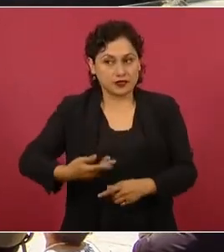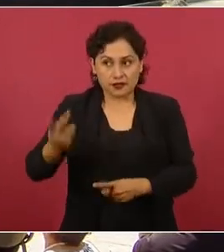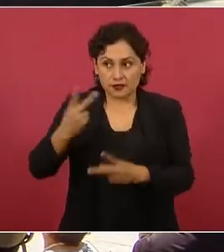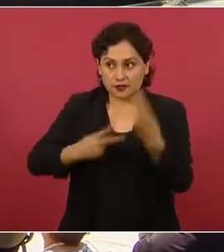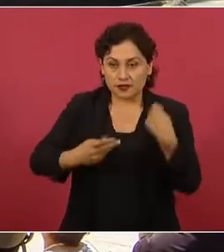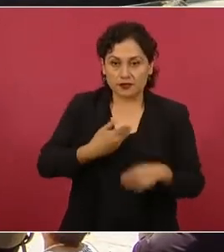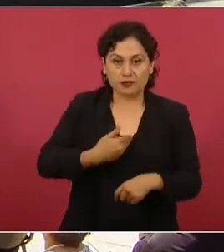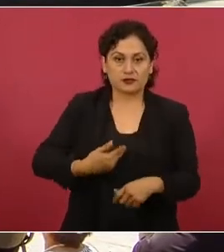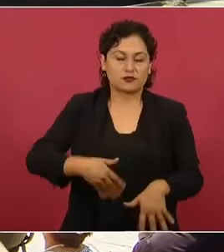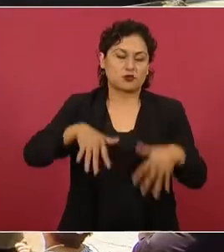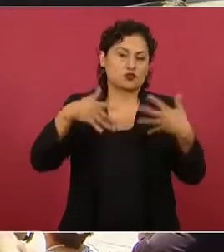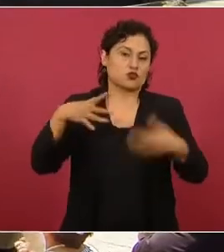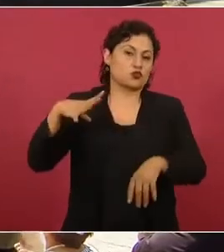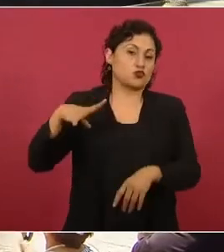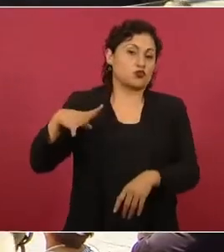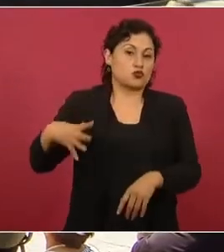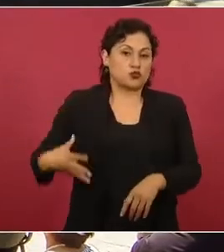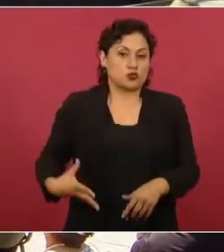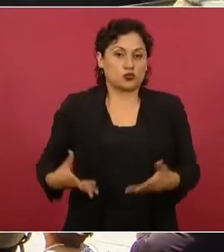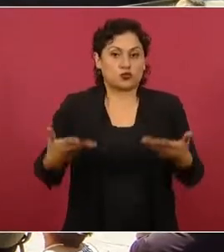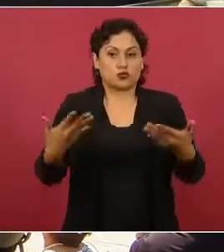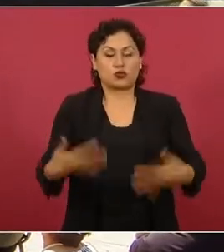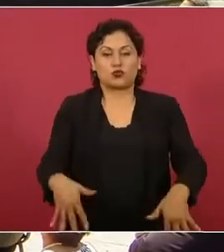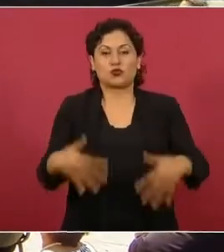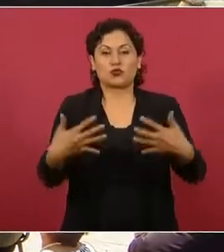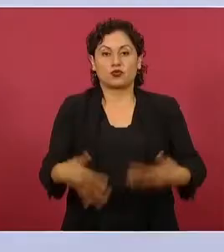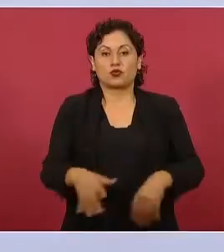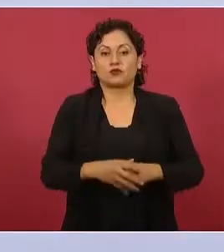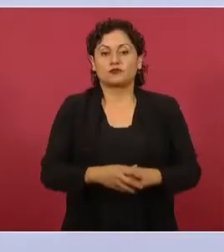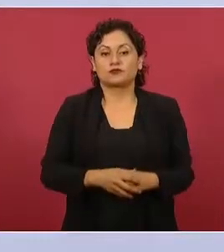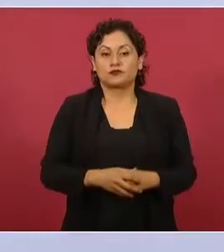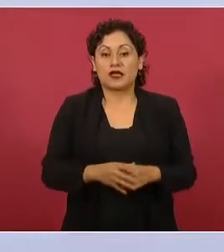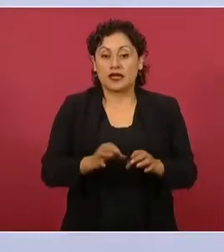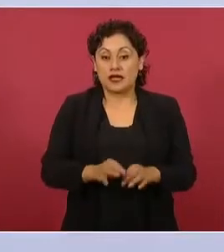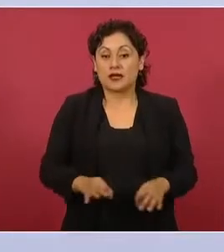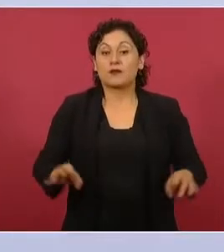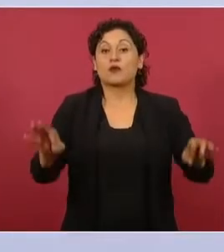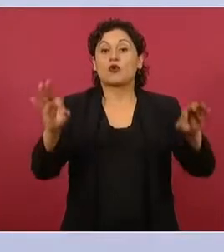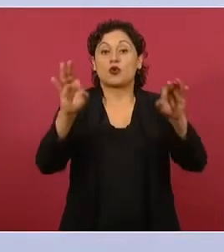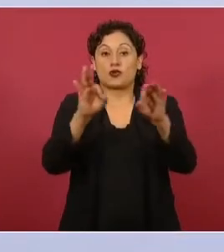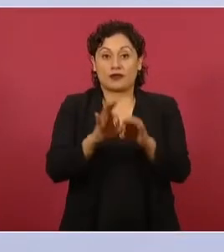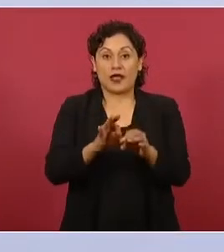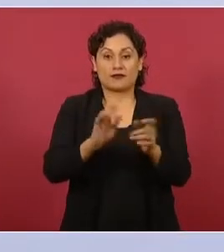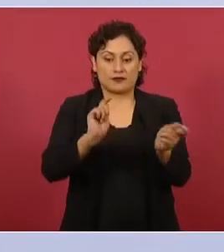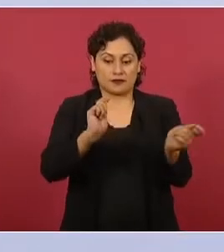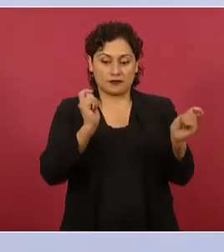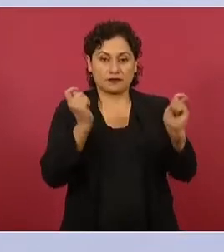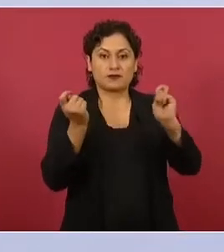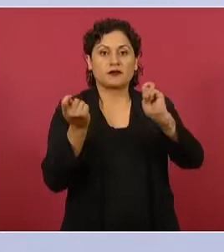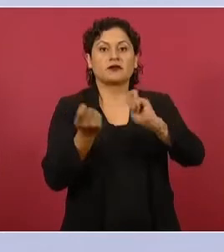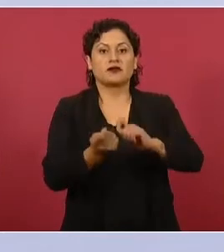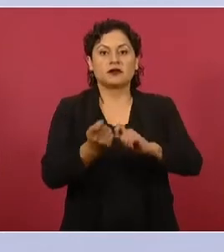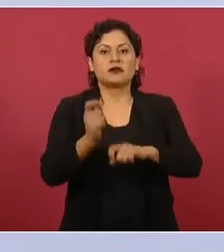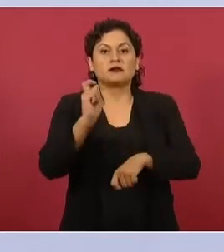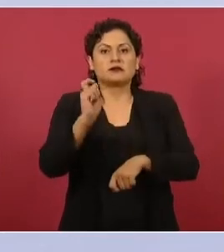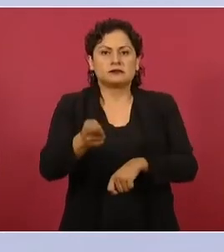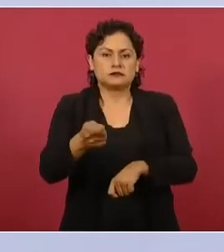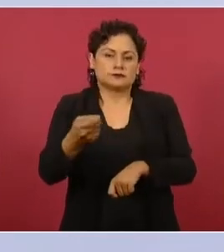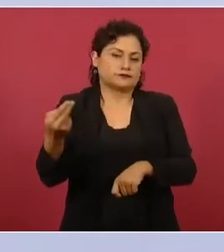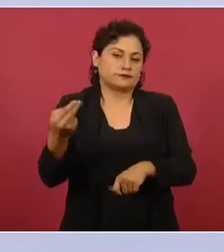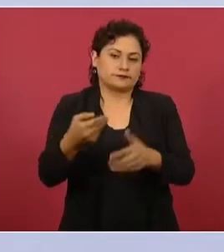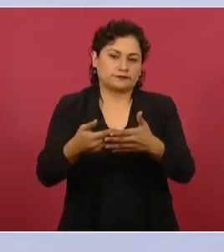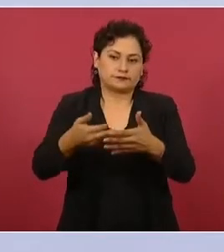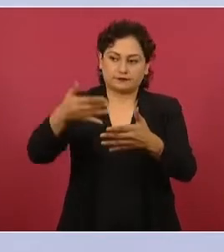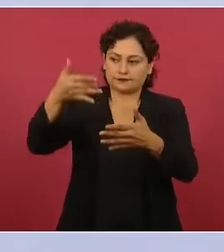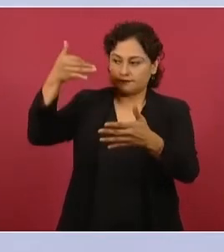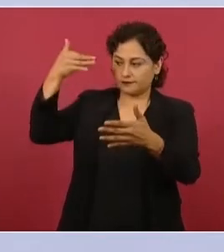Andrés Manuel López Obrador. Para dimensionar la importancia de nuestra transformación, es importante hacer un breve recorrido por la historia,